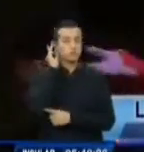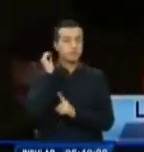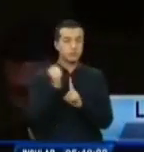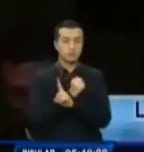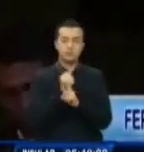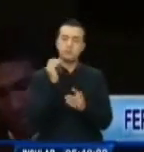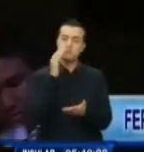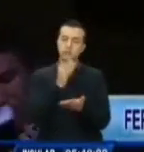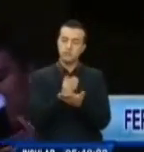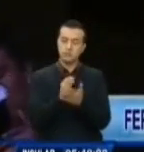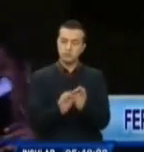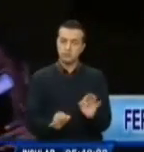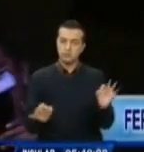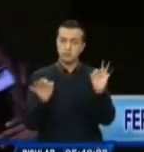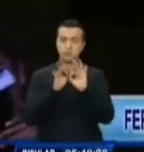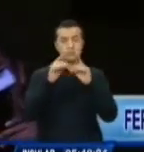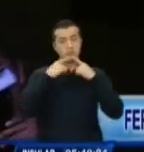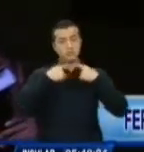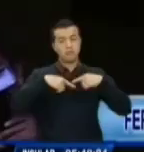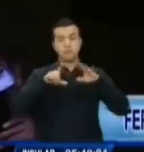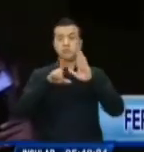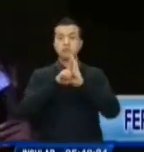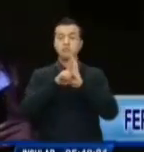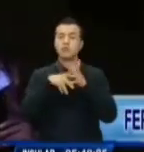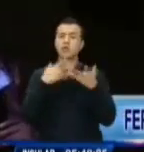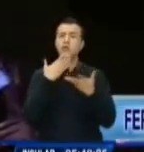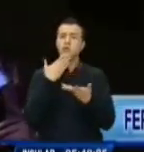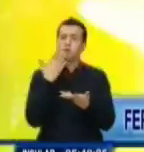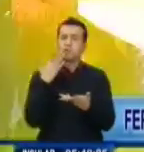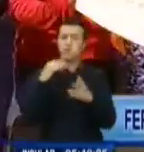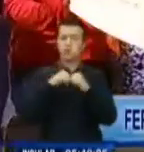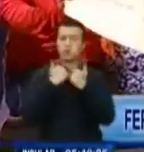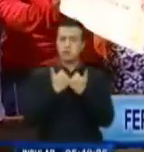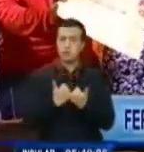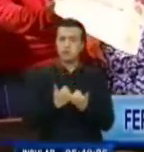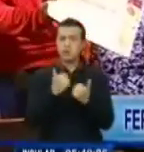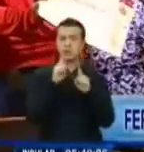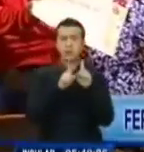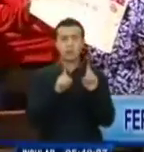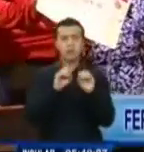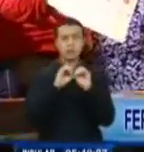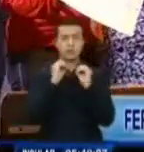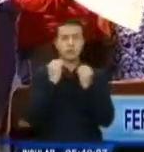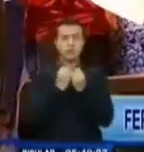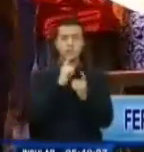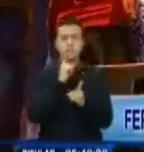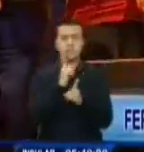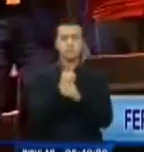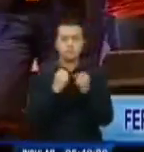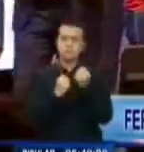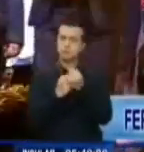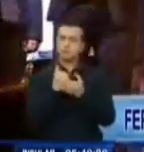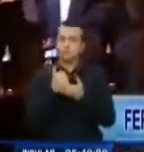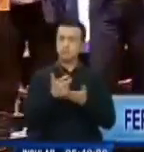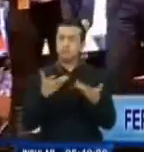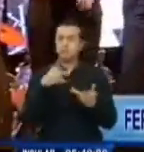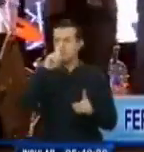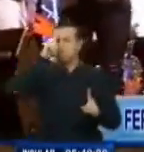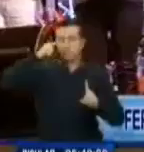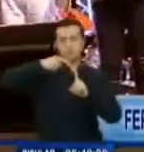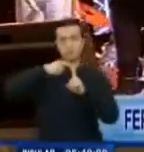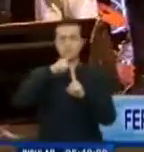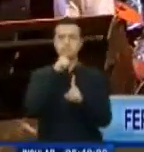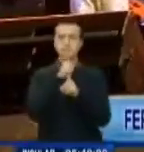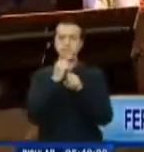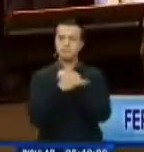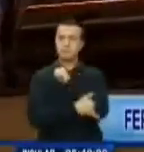género. Y se destacó la política gubernamental, el trabajo legislativo y el aporte de organizaciones ciudadanas para contribuir al objetivo de tener